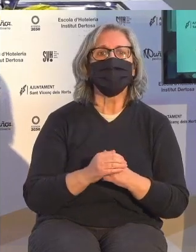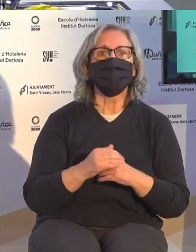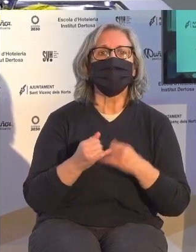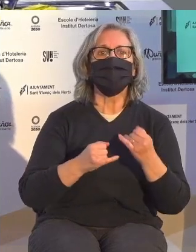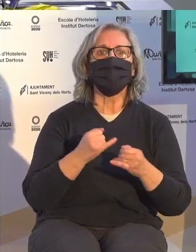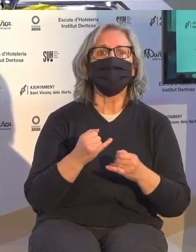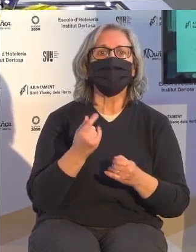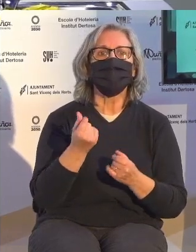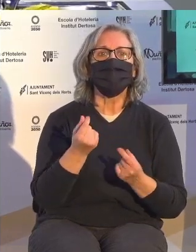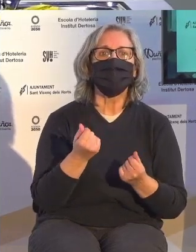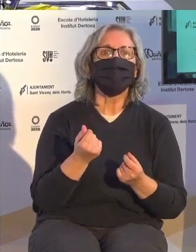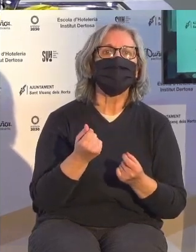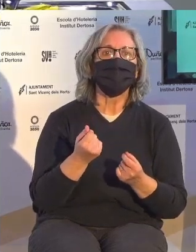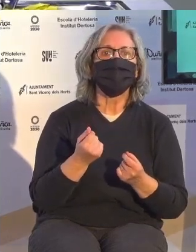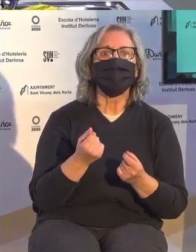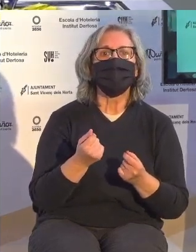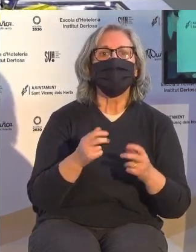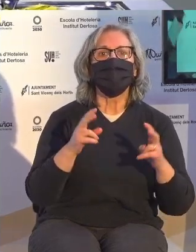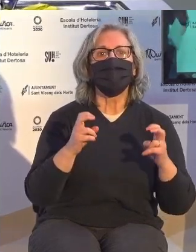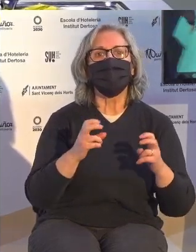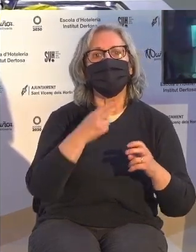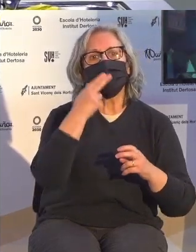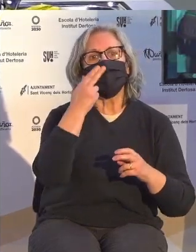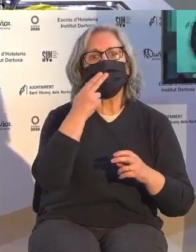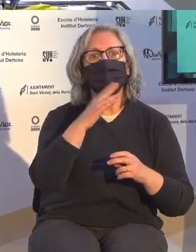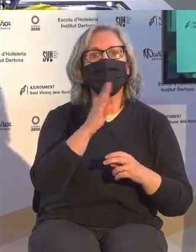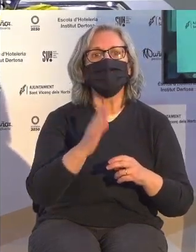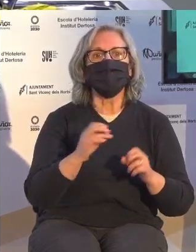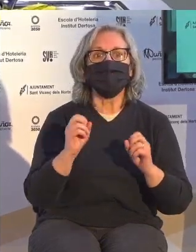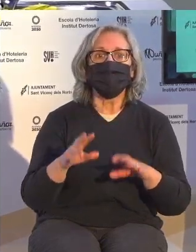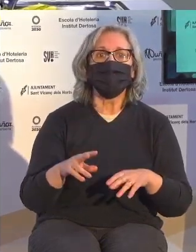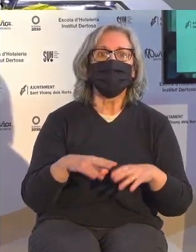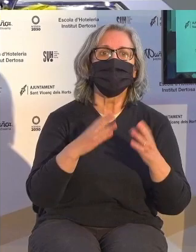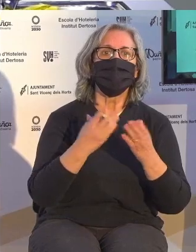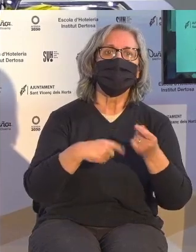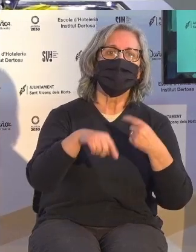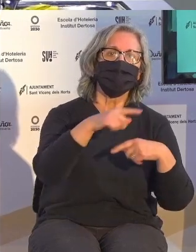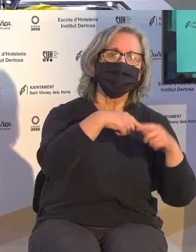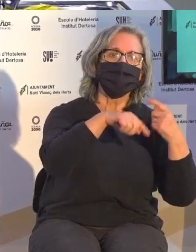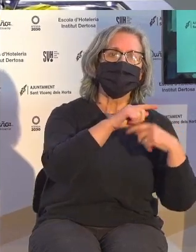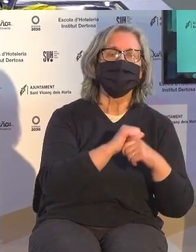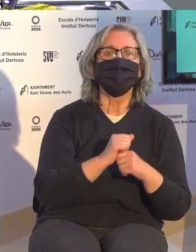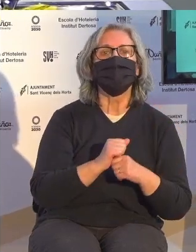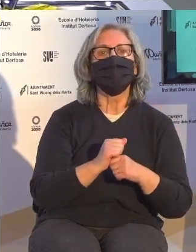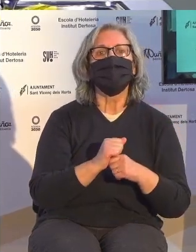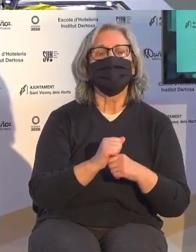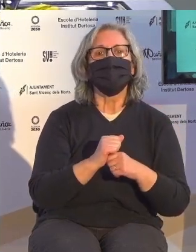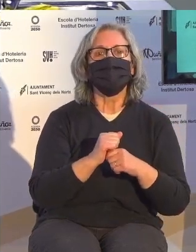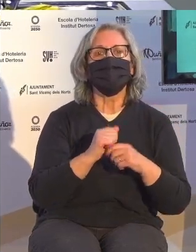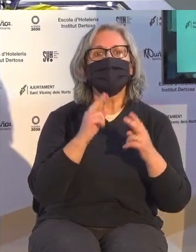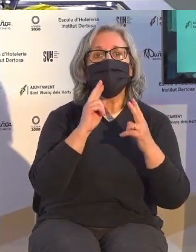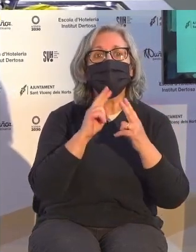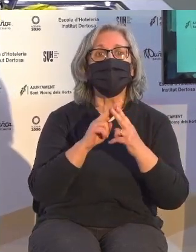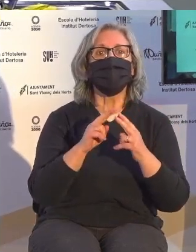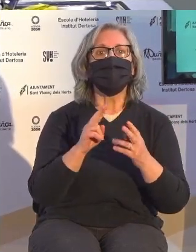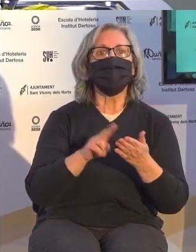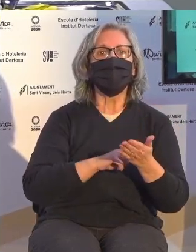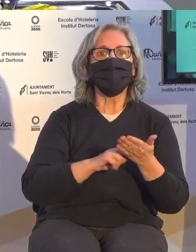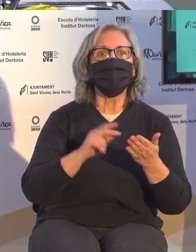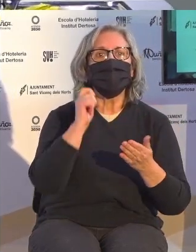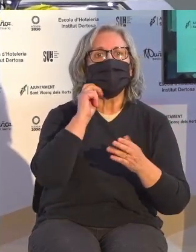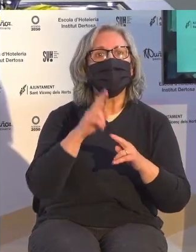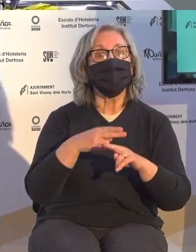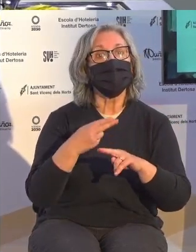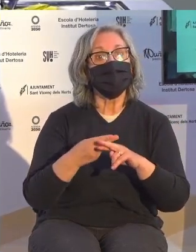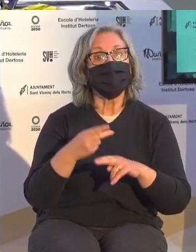de conocer el mundo salido de brasil acabado encontrando mi mujer en londres nos casamos y acabado en finlandia con